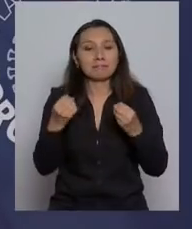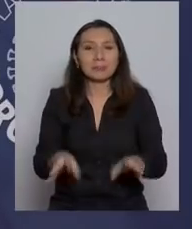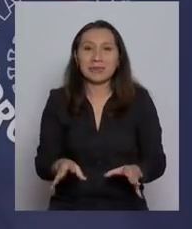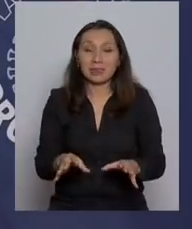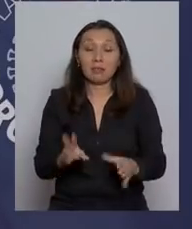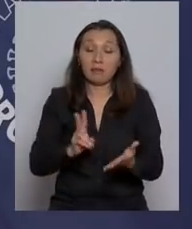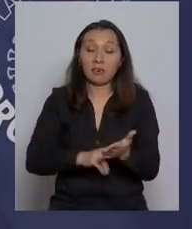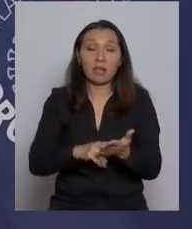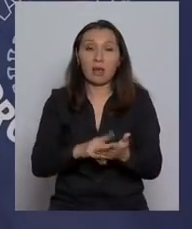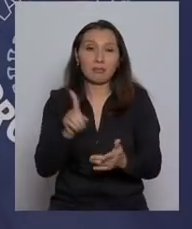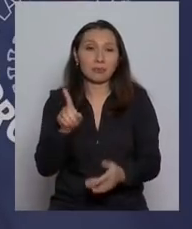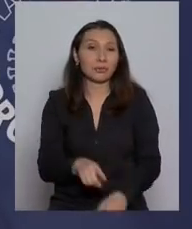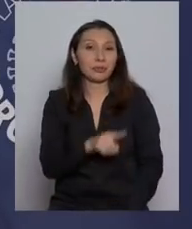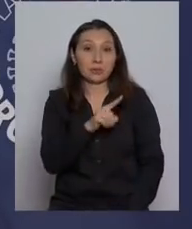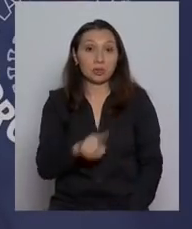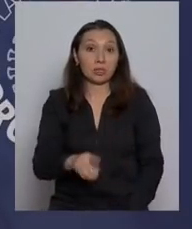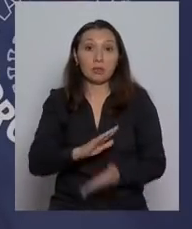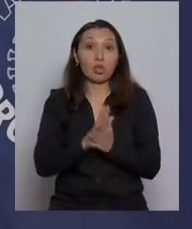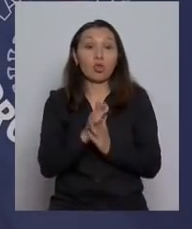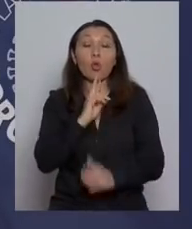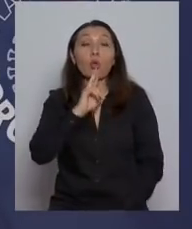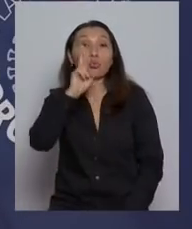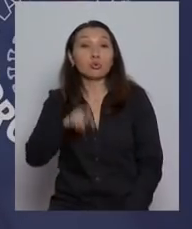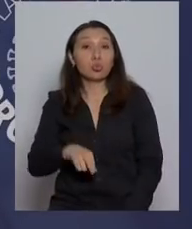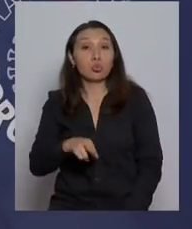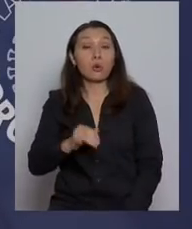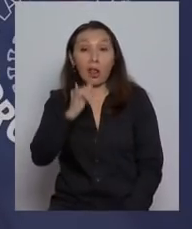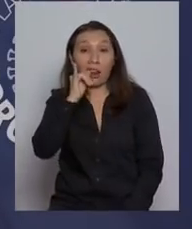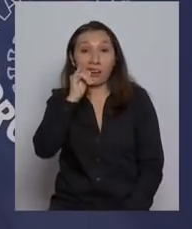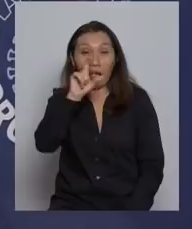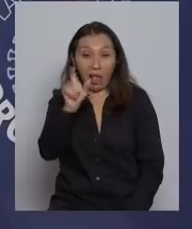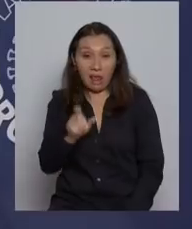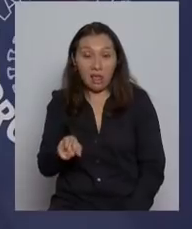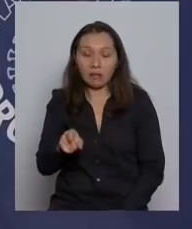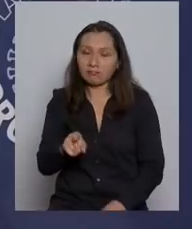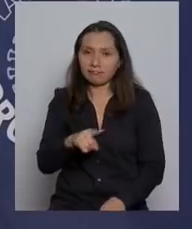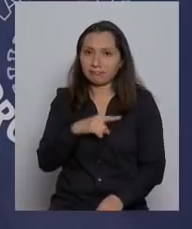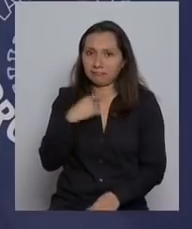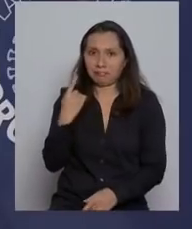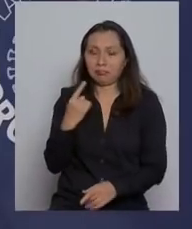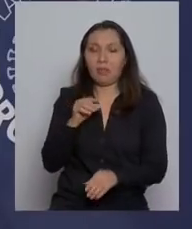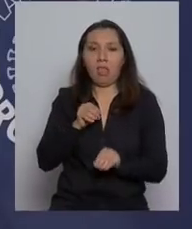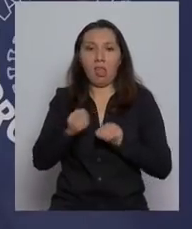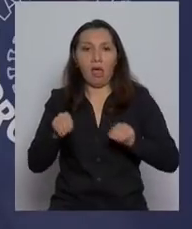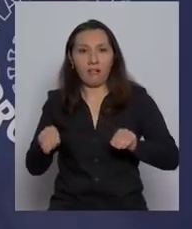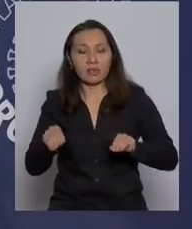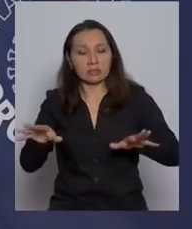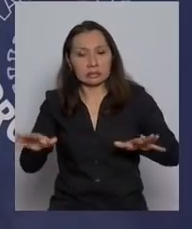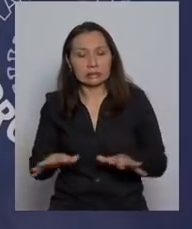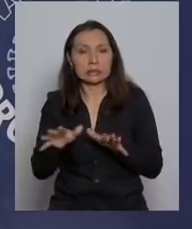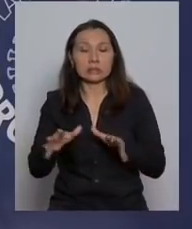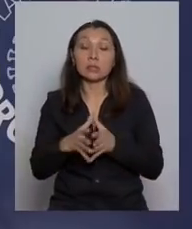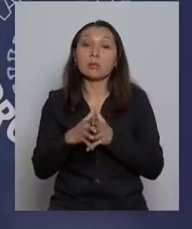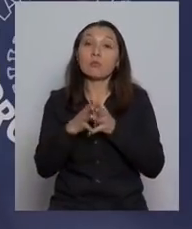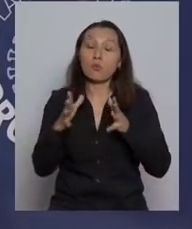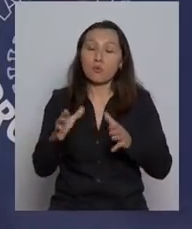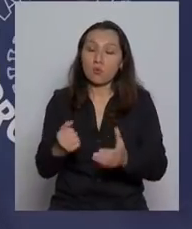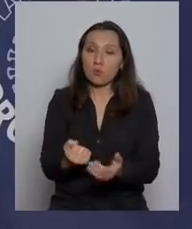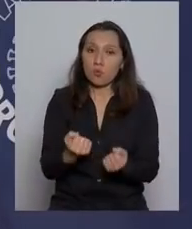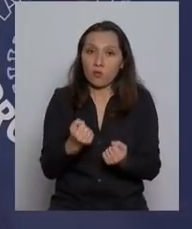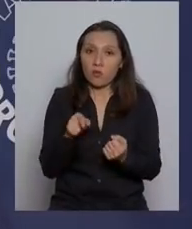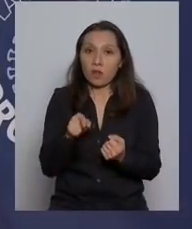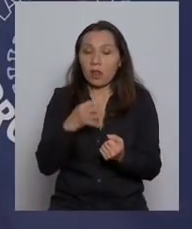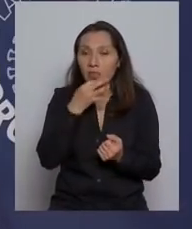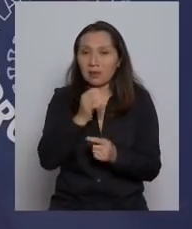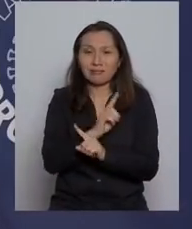fracasando abiertamente. Me refiero a todo el sur de Italia, por ejemplo, donde ya hay llamados y acciones muy fuertes